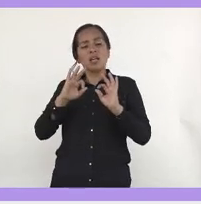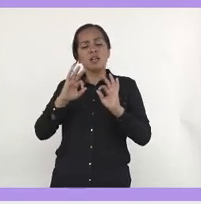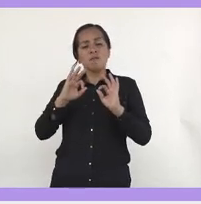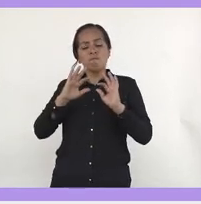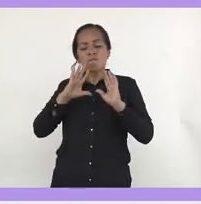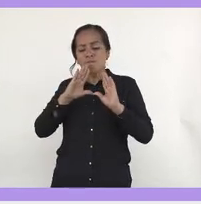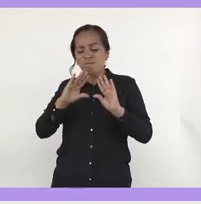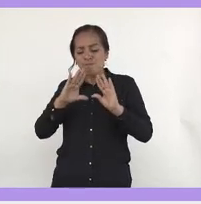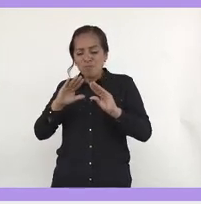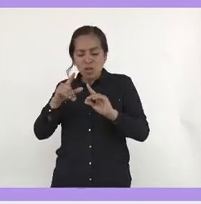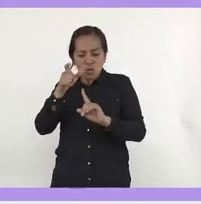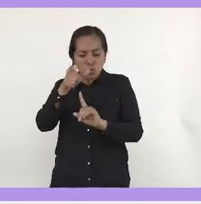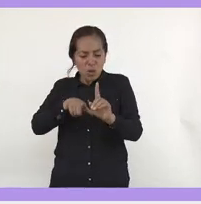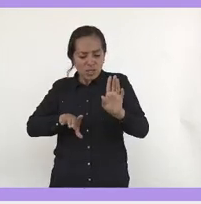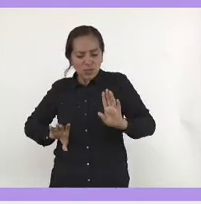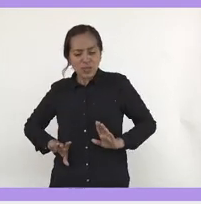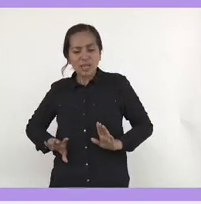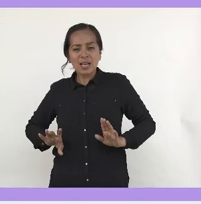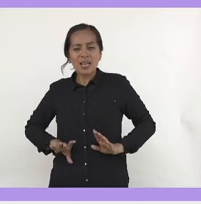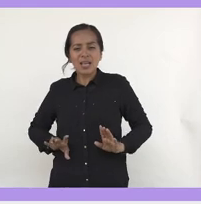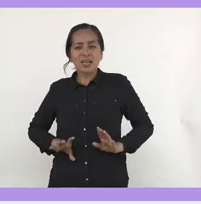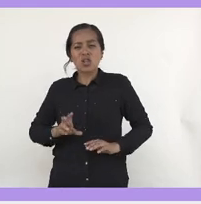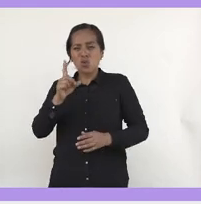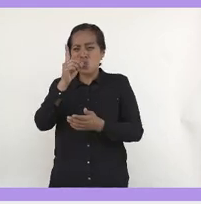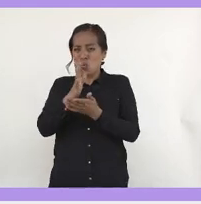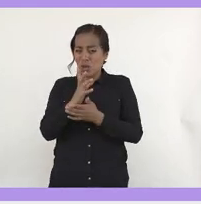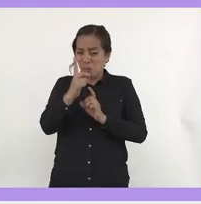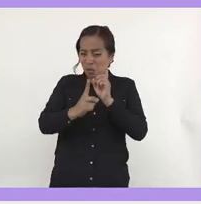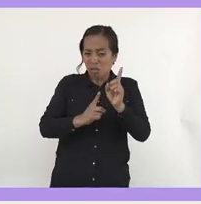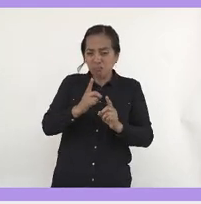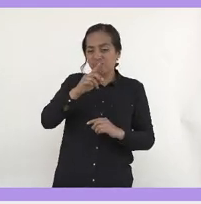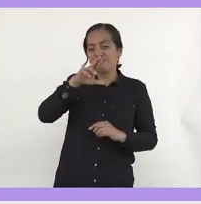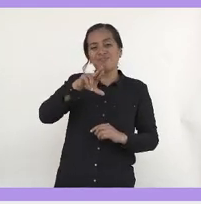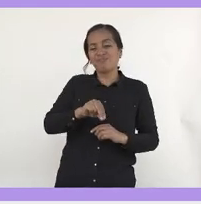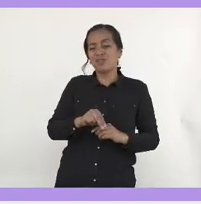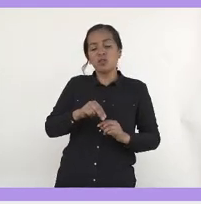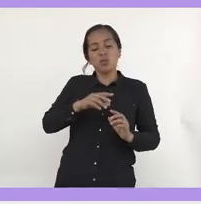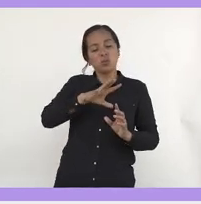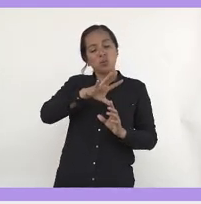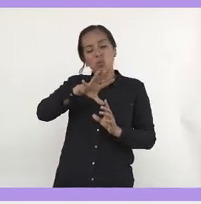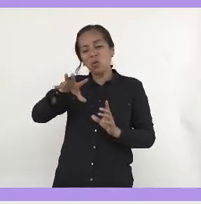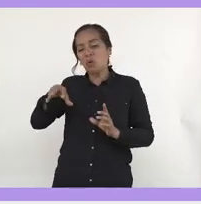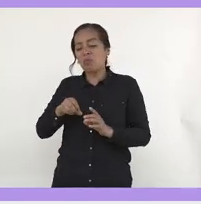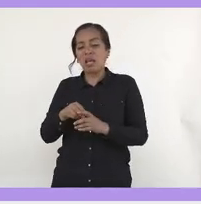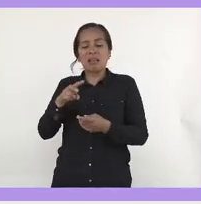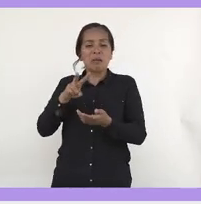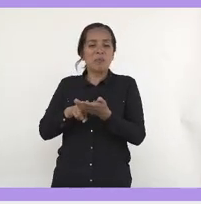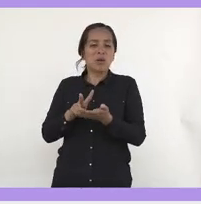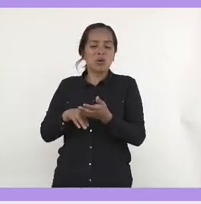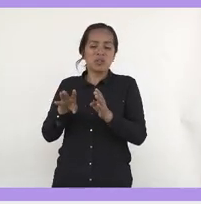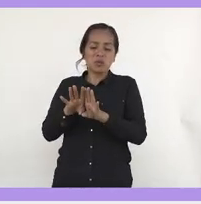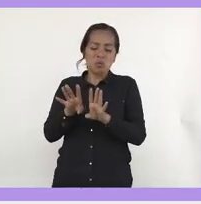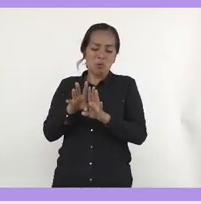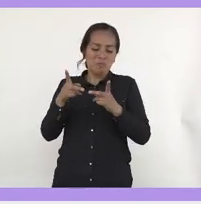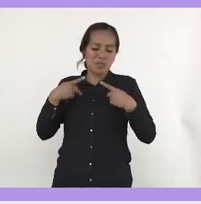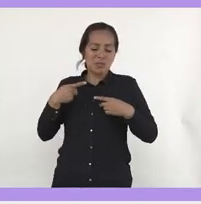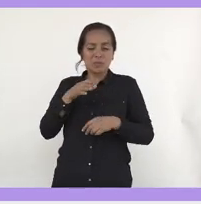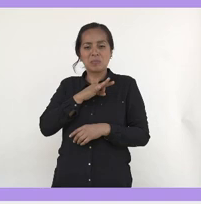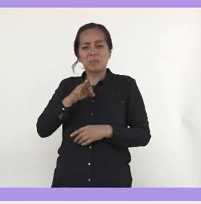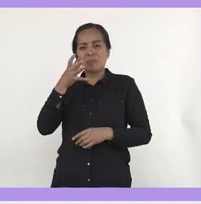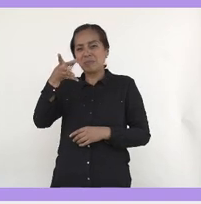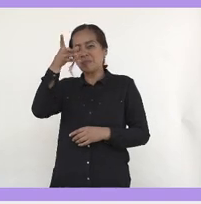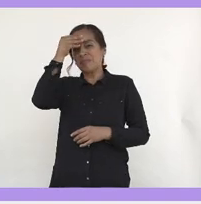persona o sea como dicen no solamente como deportista sino los valores como persona y